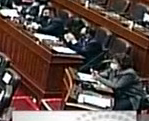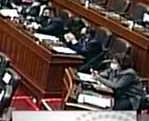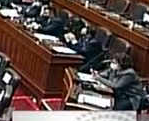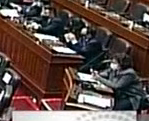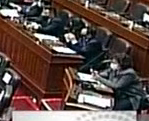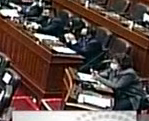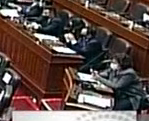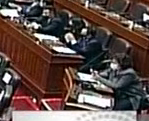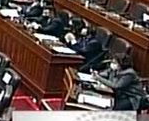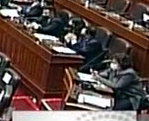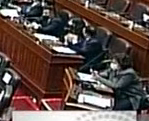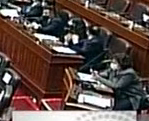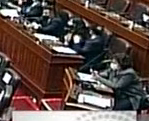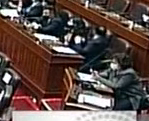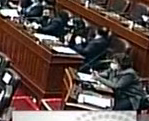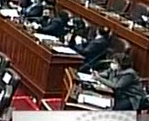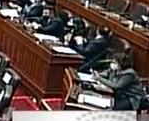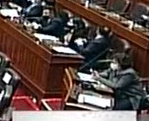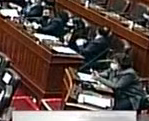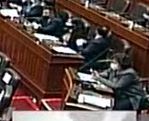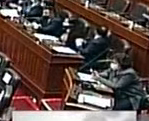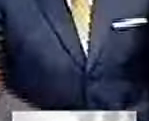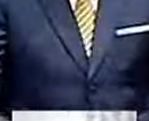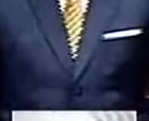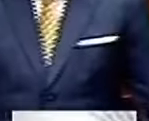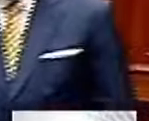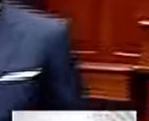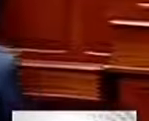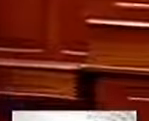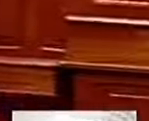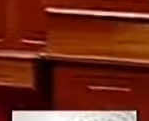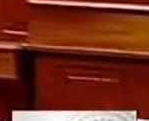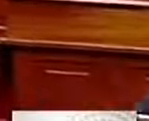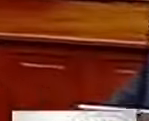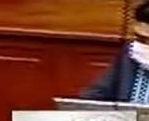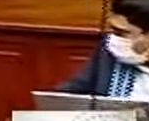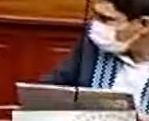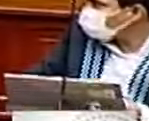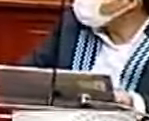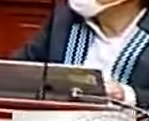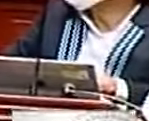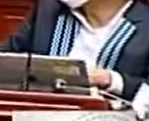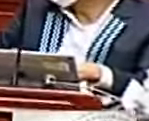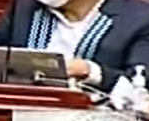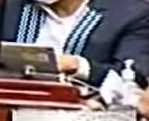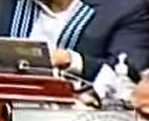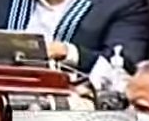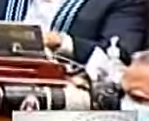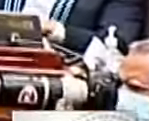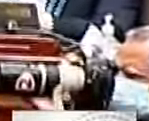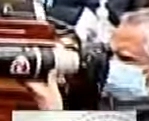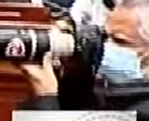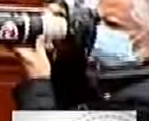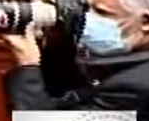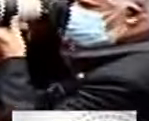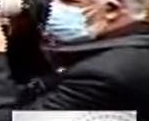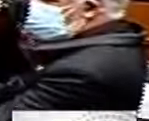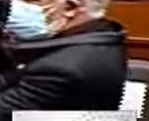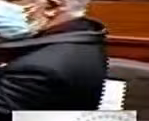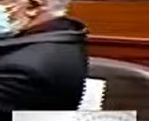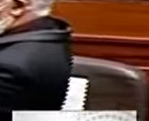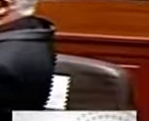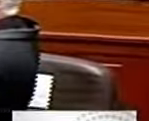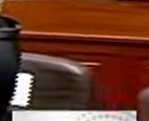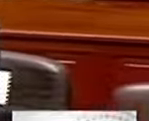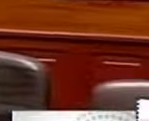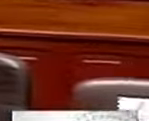Mujer, ministra de Trabajo, ministra ministro de Comercio Exterior. Igualmente vemos